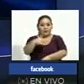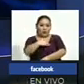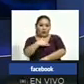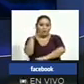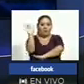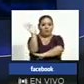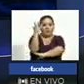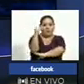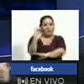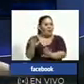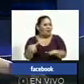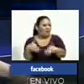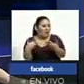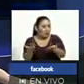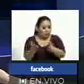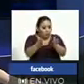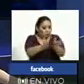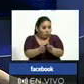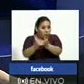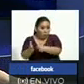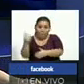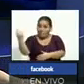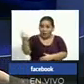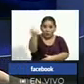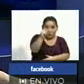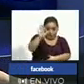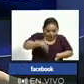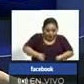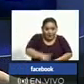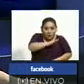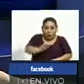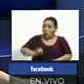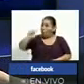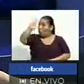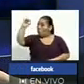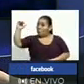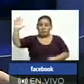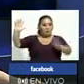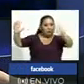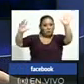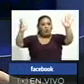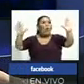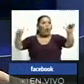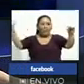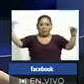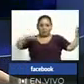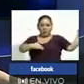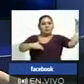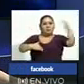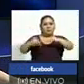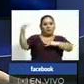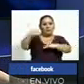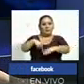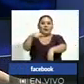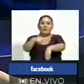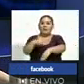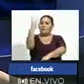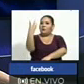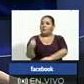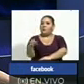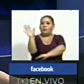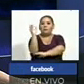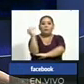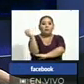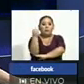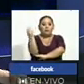detalles del plan para repatriar a los salvadoreños que no lograron ingresar al país luego de que se decretara la emergencia por el COVID